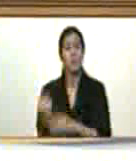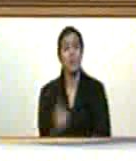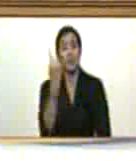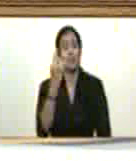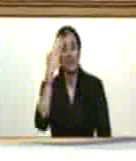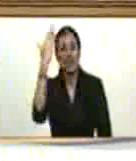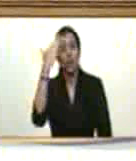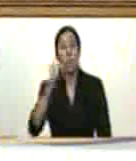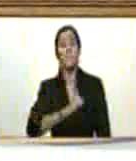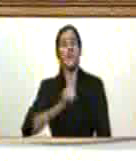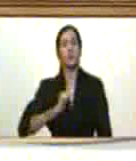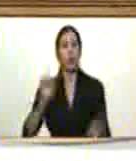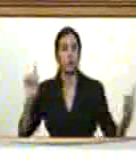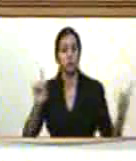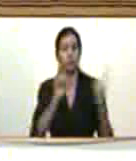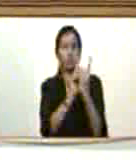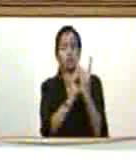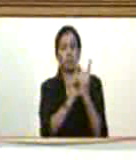personalmente.